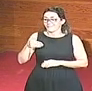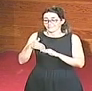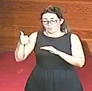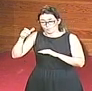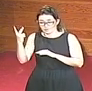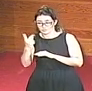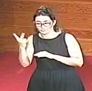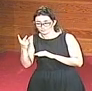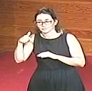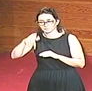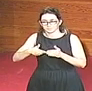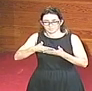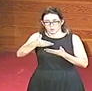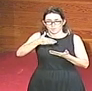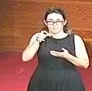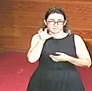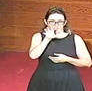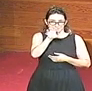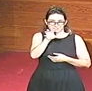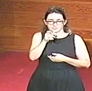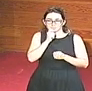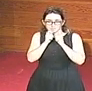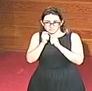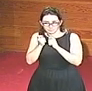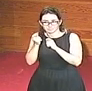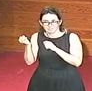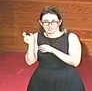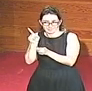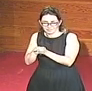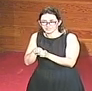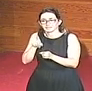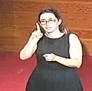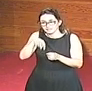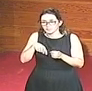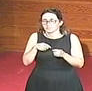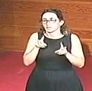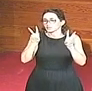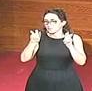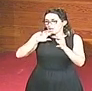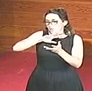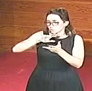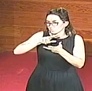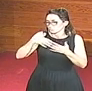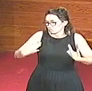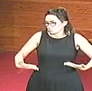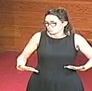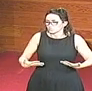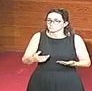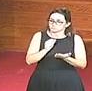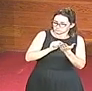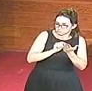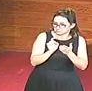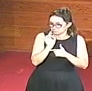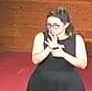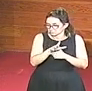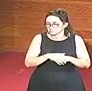podcast diario del diario El País, y es columnista del mismo medio sobre temas de actualidad internacional. También participa en la tertulia de